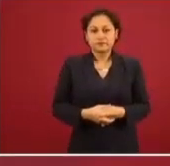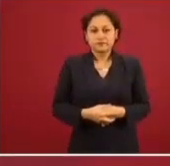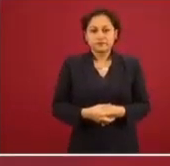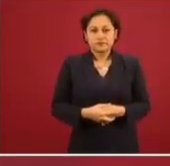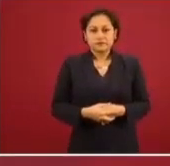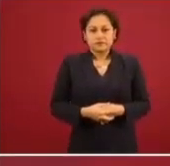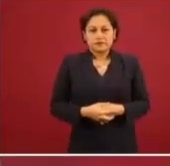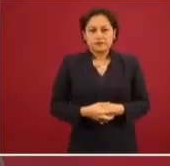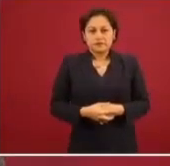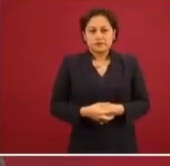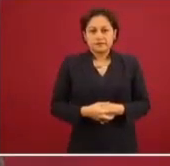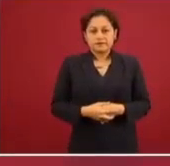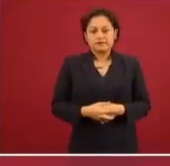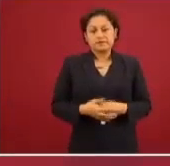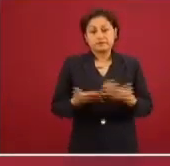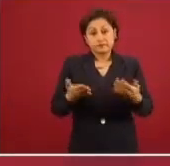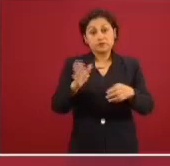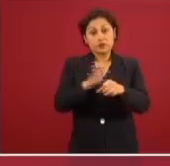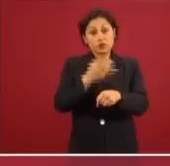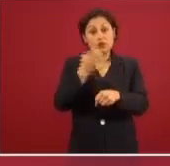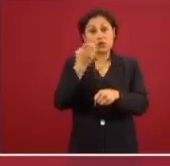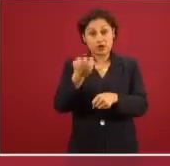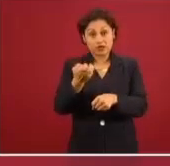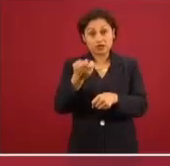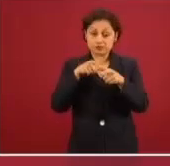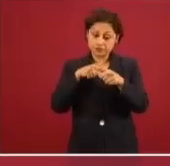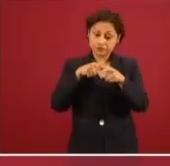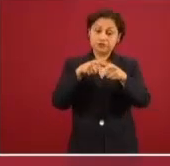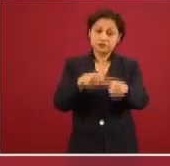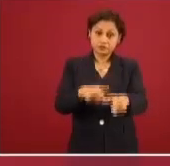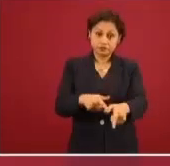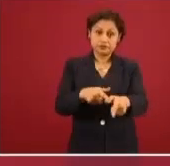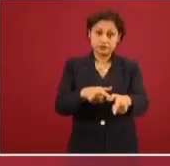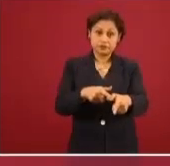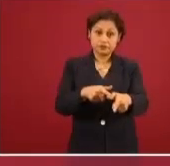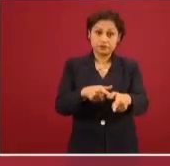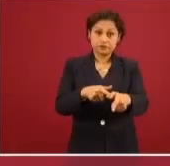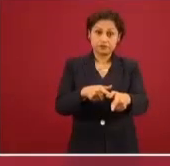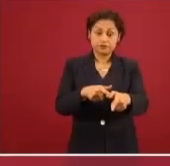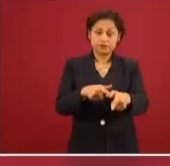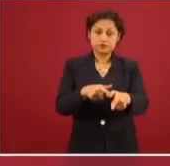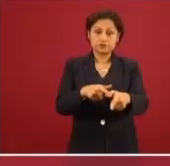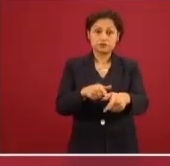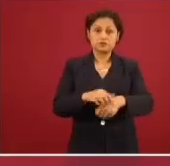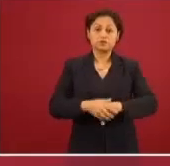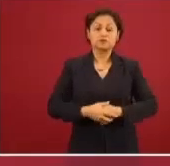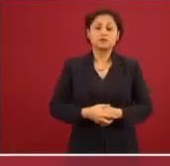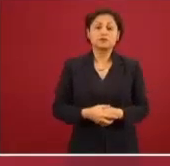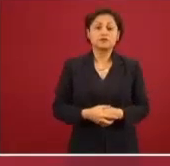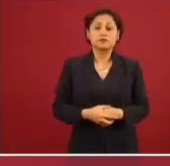Entonces vamos a seguir. El jueves les